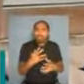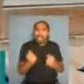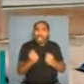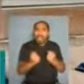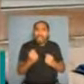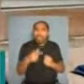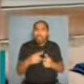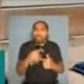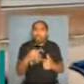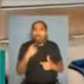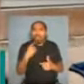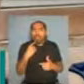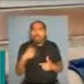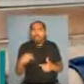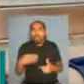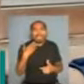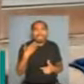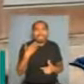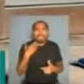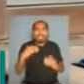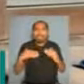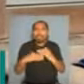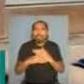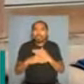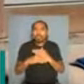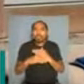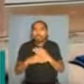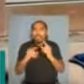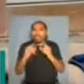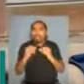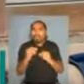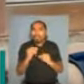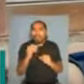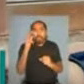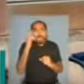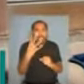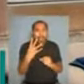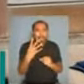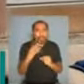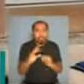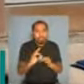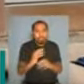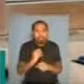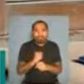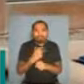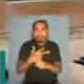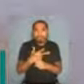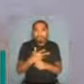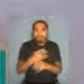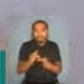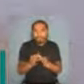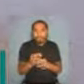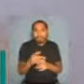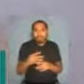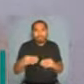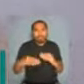circulaba sobre la ruta provincial 84 de Yuto. En momentos que se trata por